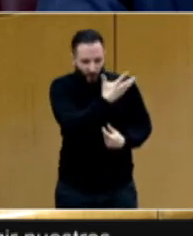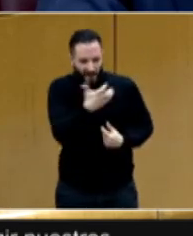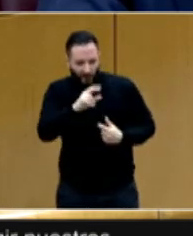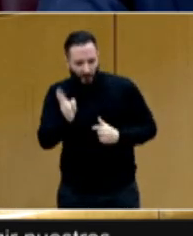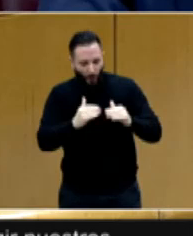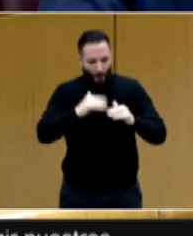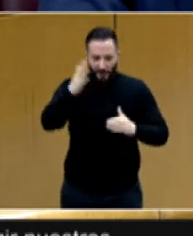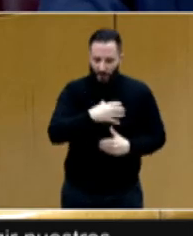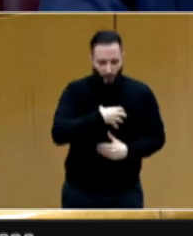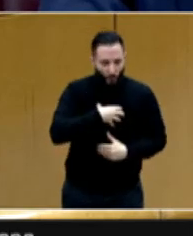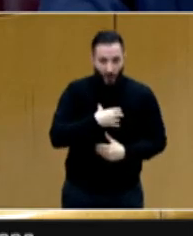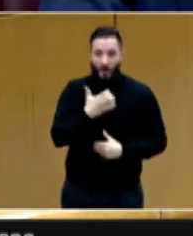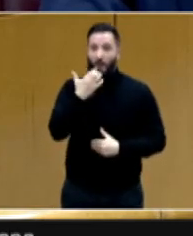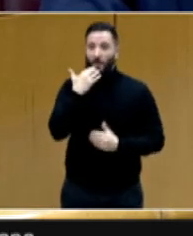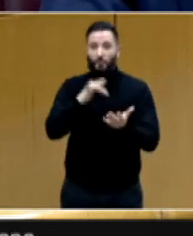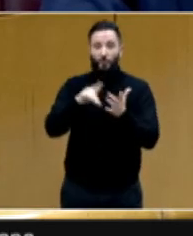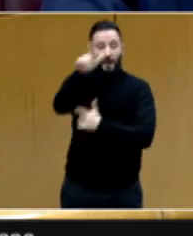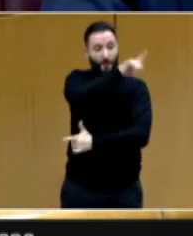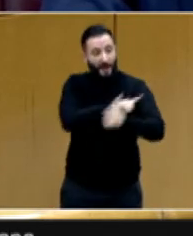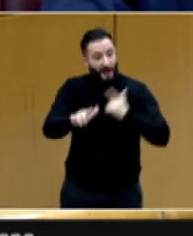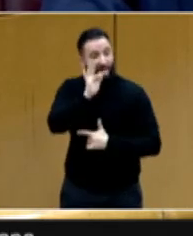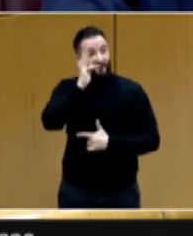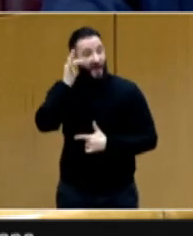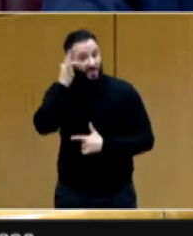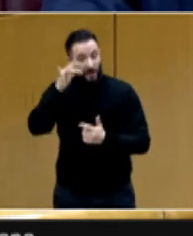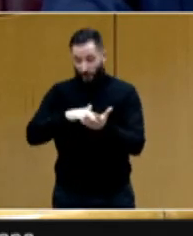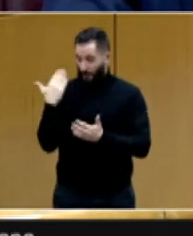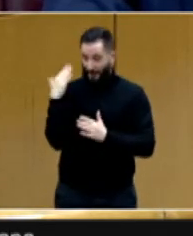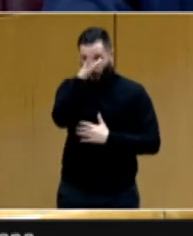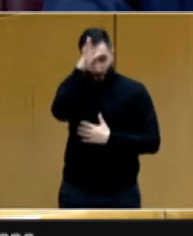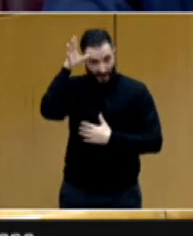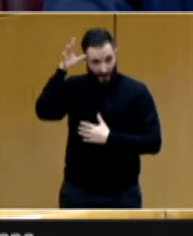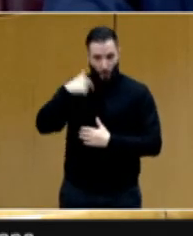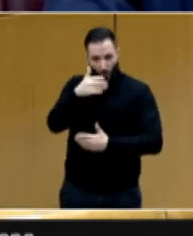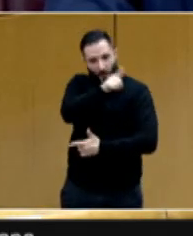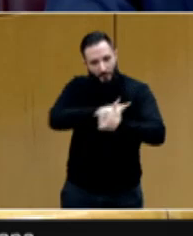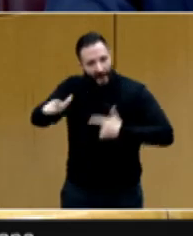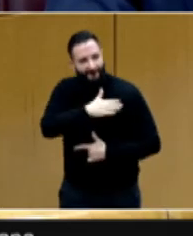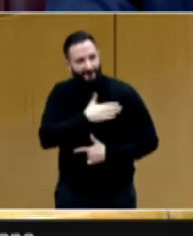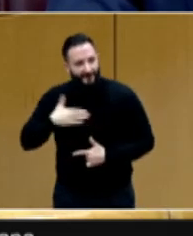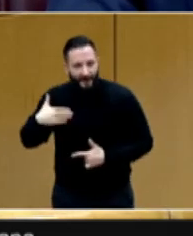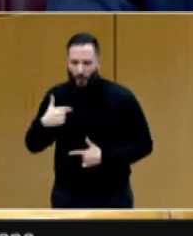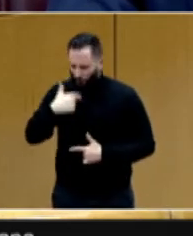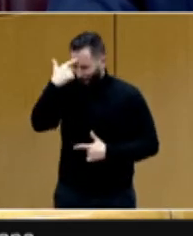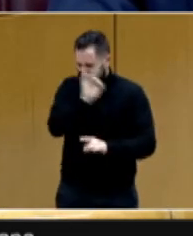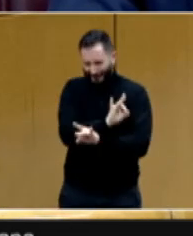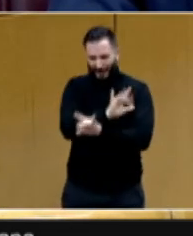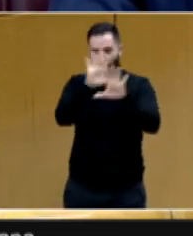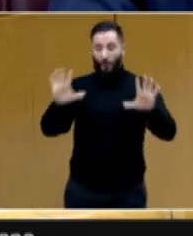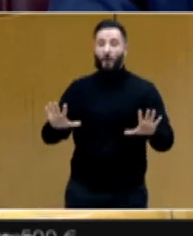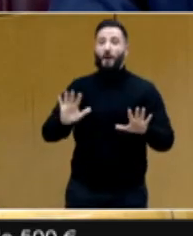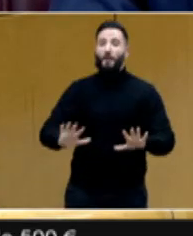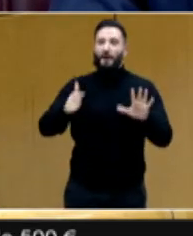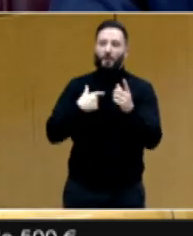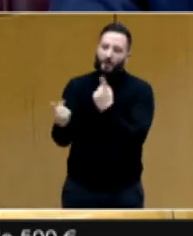Como por ejemplo el viaje a la Bretaña francesa que realicé este verano yo quería hacer ese viaje lo tenía claro pero tuve